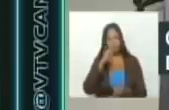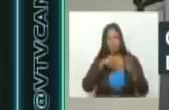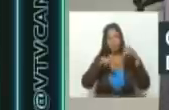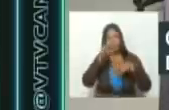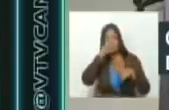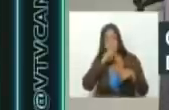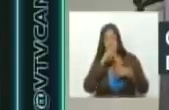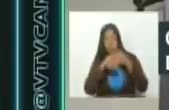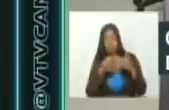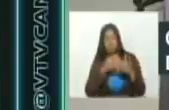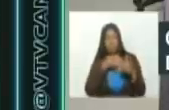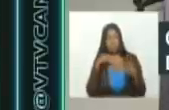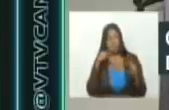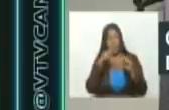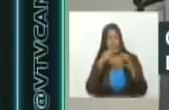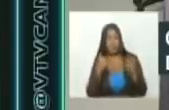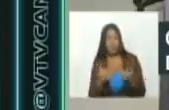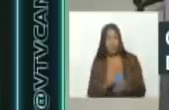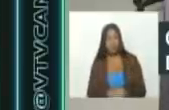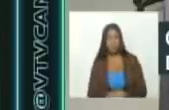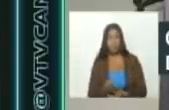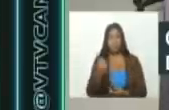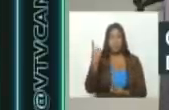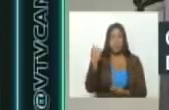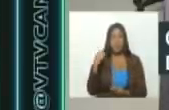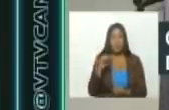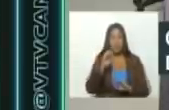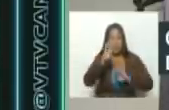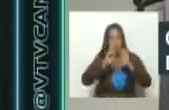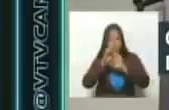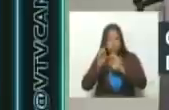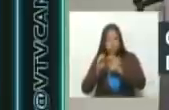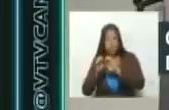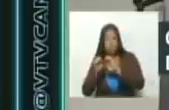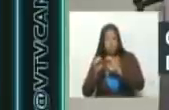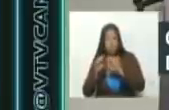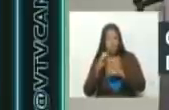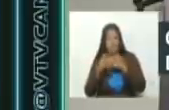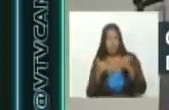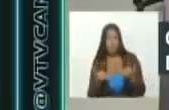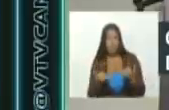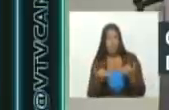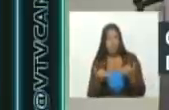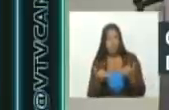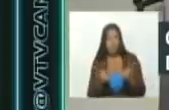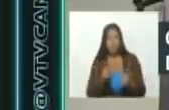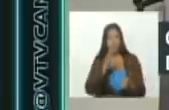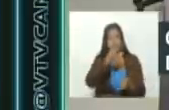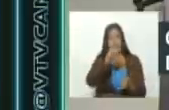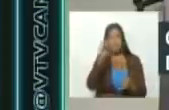seguidos, nosotros llegamos a tener, anualizada se llama eso, llegamos a tener